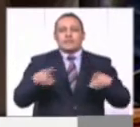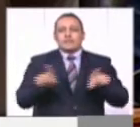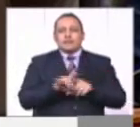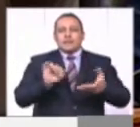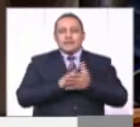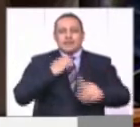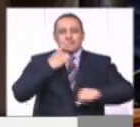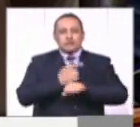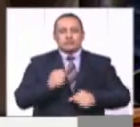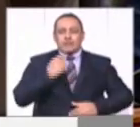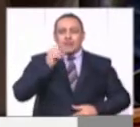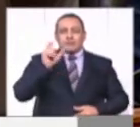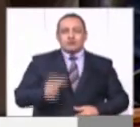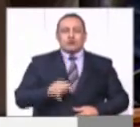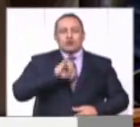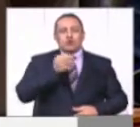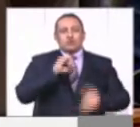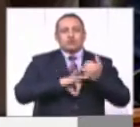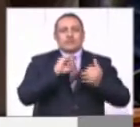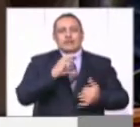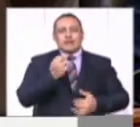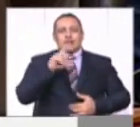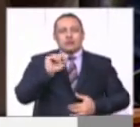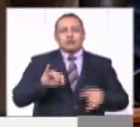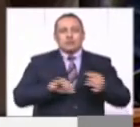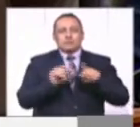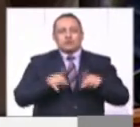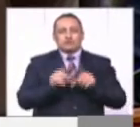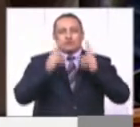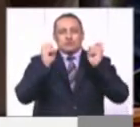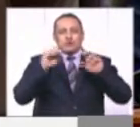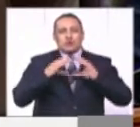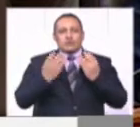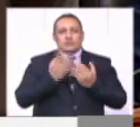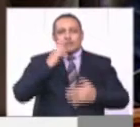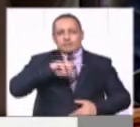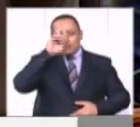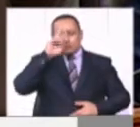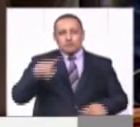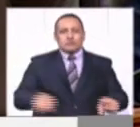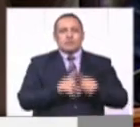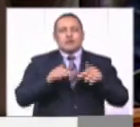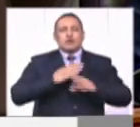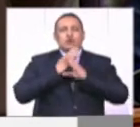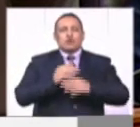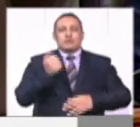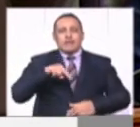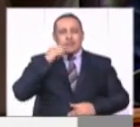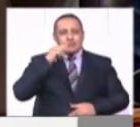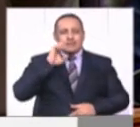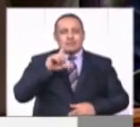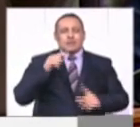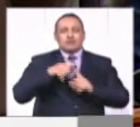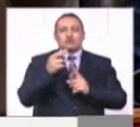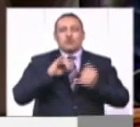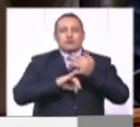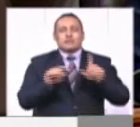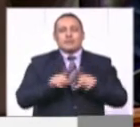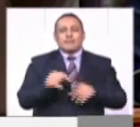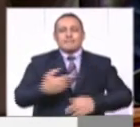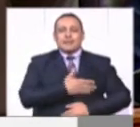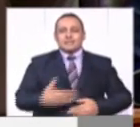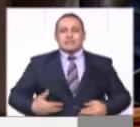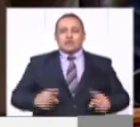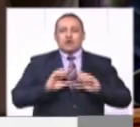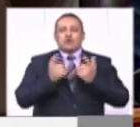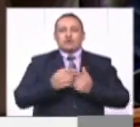que interpone el denunciante Jorge Carlos Montoya manrique en su condición de congresista de la República contra el señor Aníbal Torres Vázquez en su condición de presidente